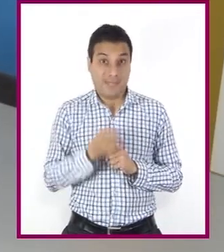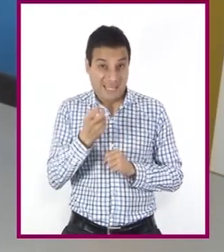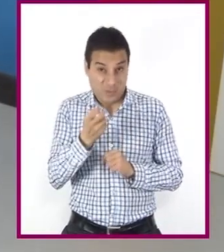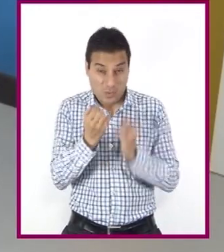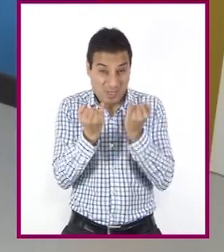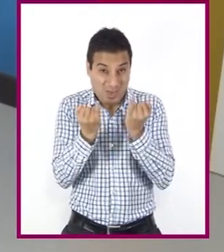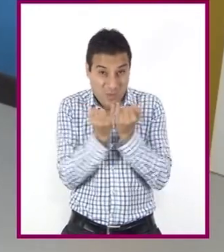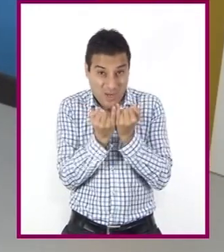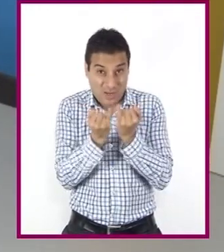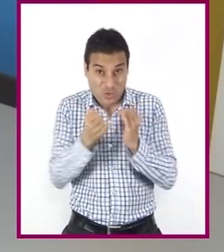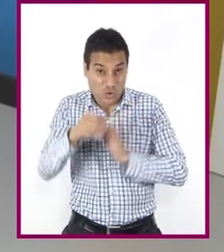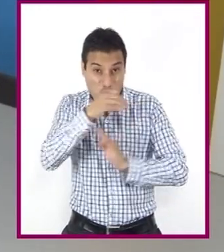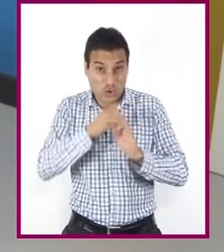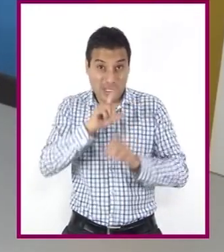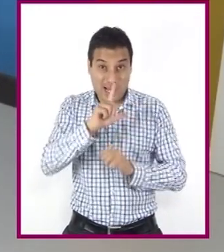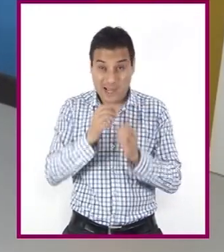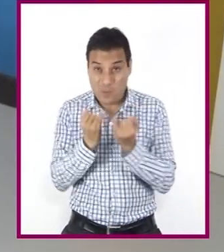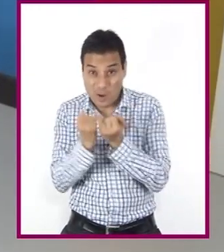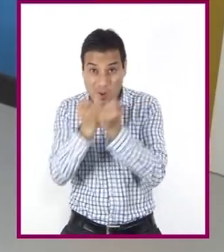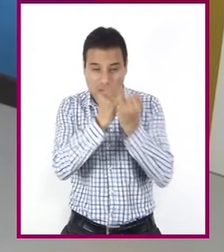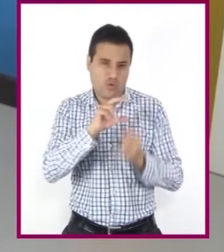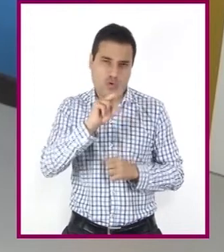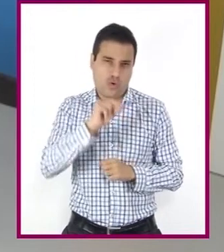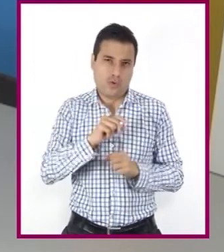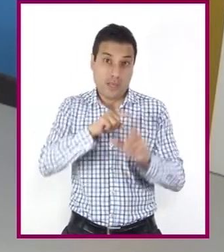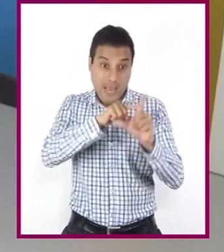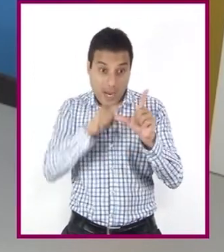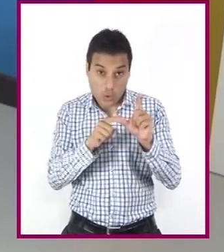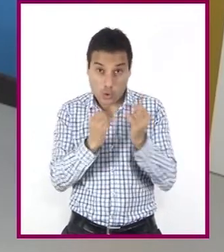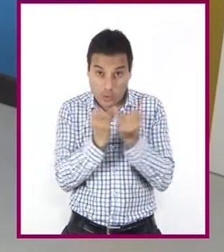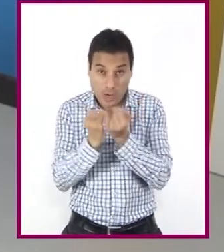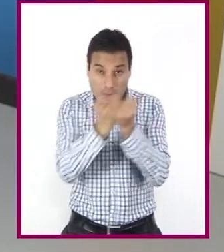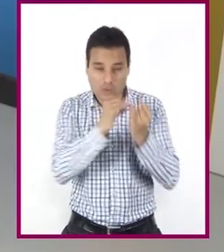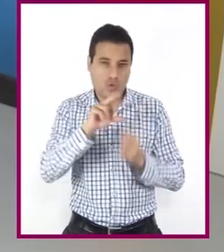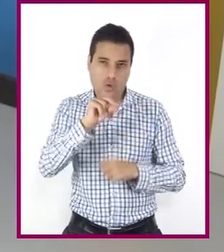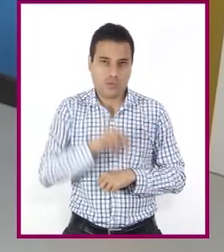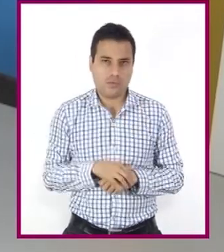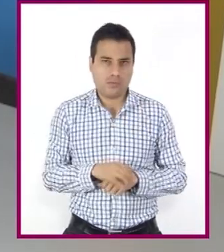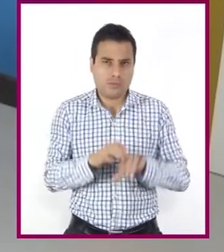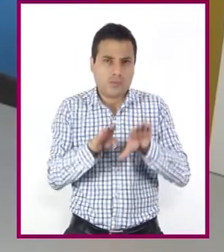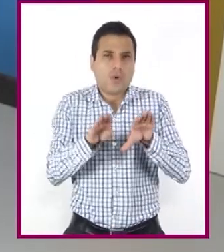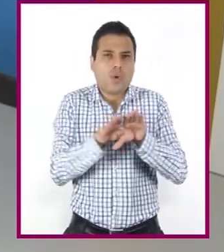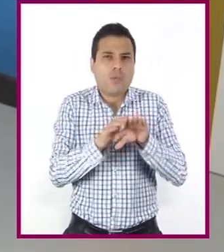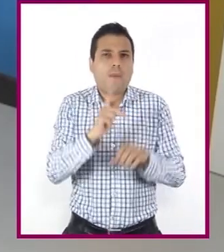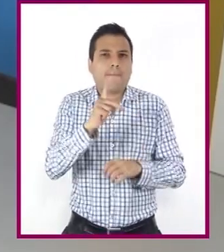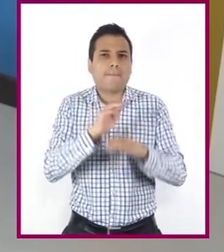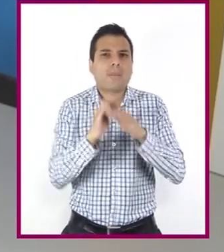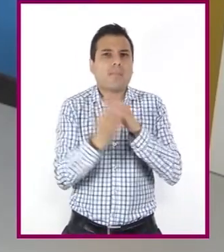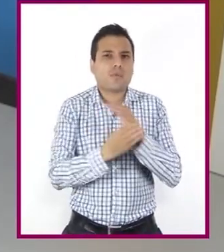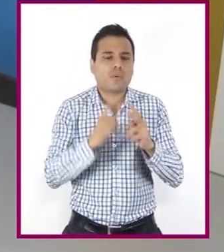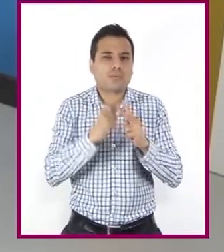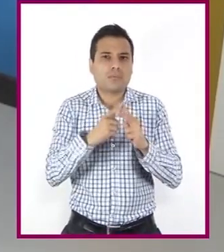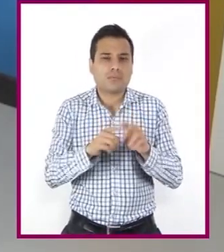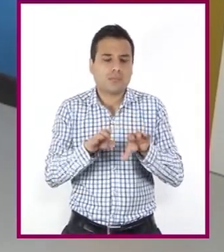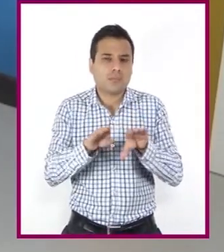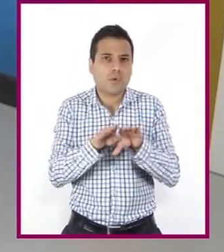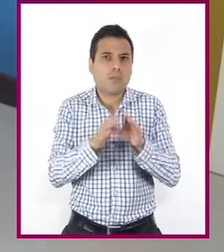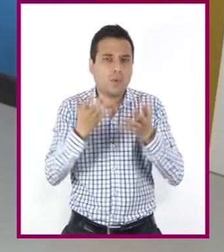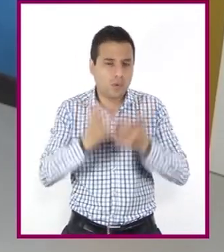iguales y tampoco sus ángulos internos miden lo mismo. Pero, ¿cómo encontraremos el perímetro de este polígono